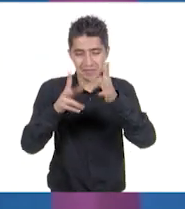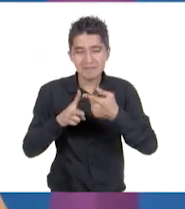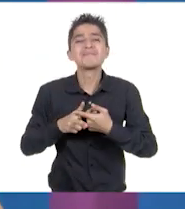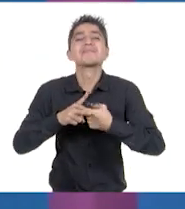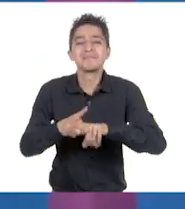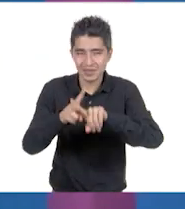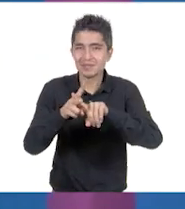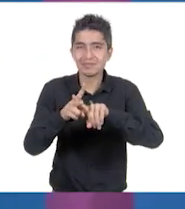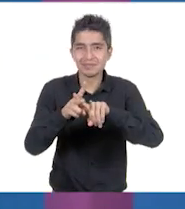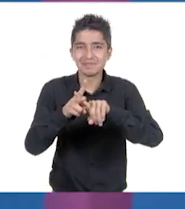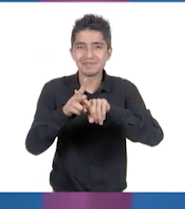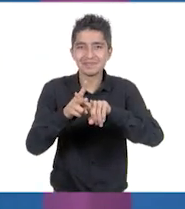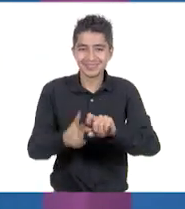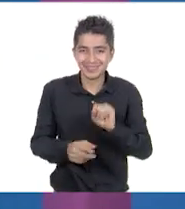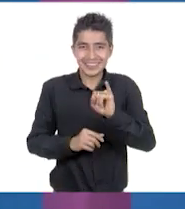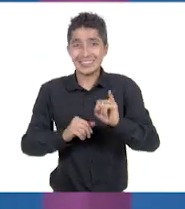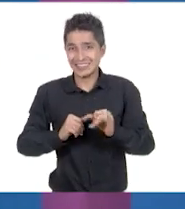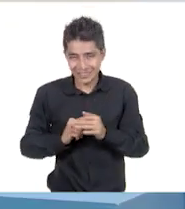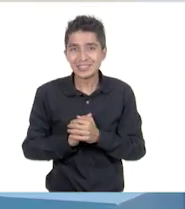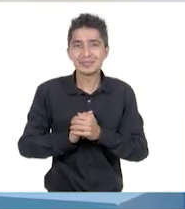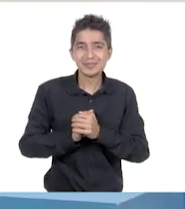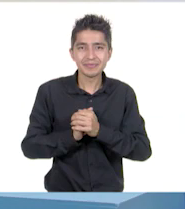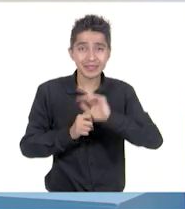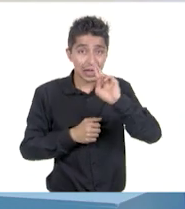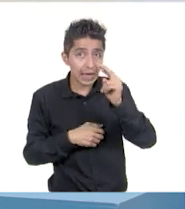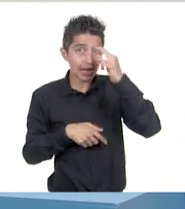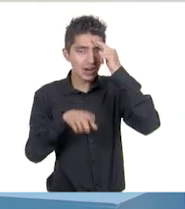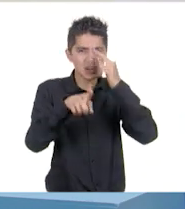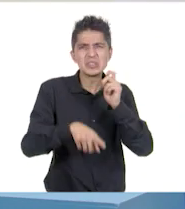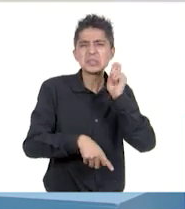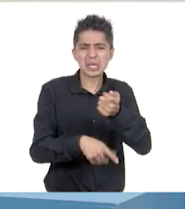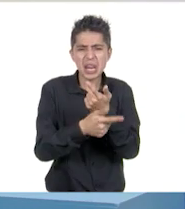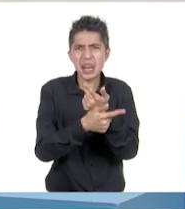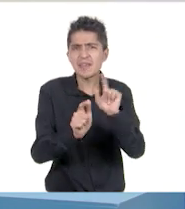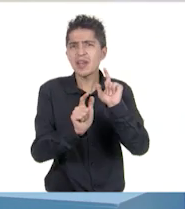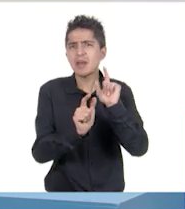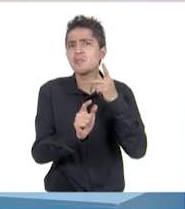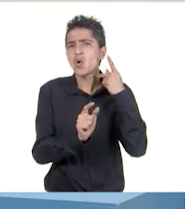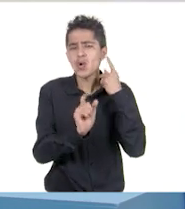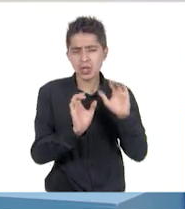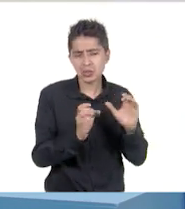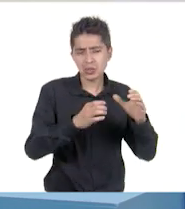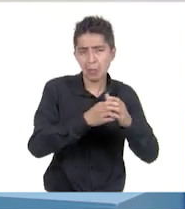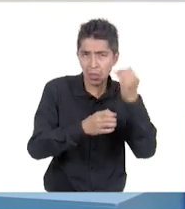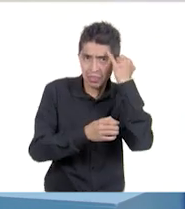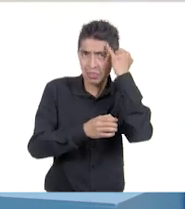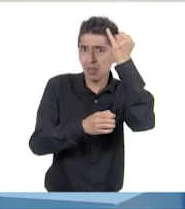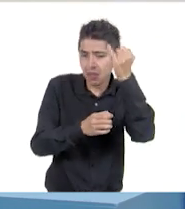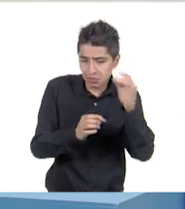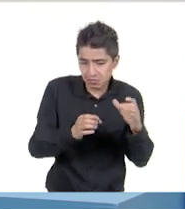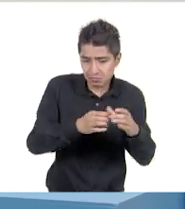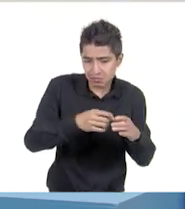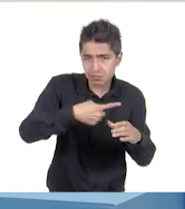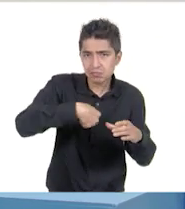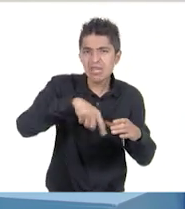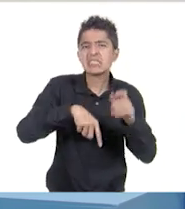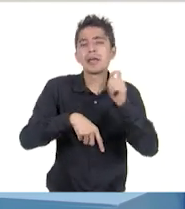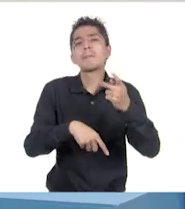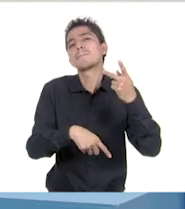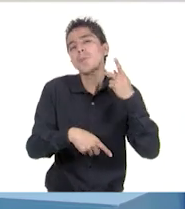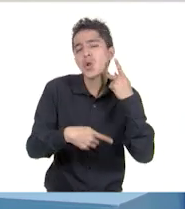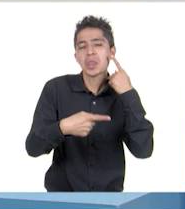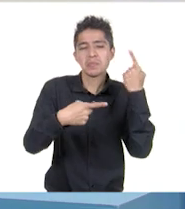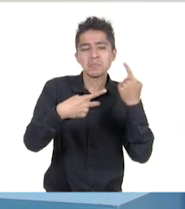ya. ¡Súper! Como recordarán, el liberalismo es una filosofía política en la que hay un conjunto de principios